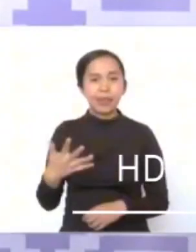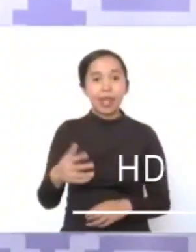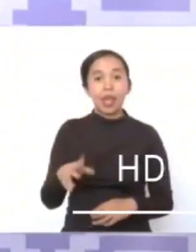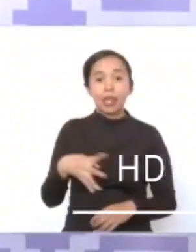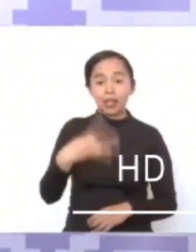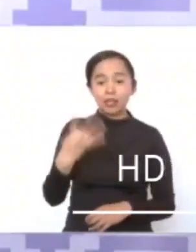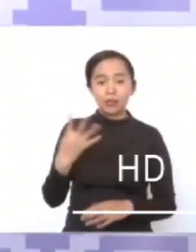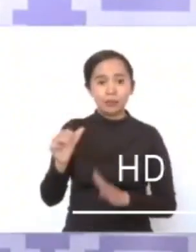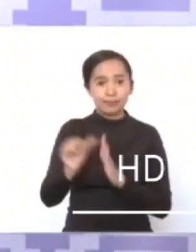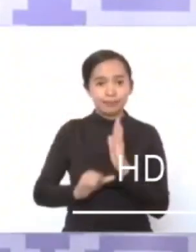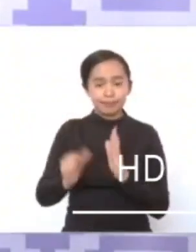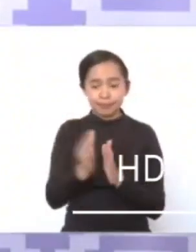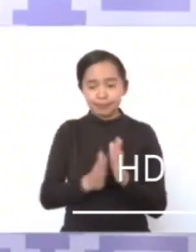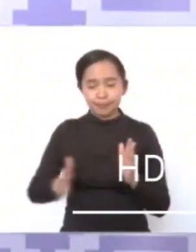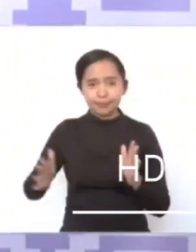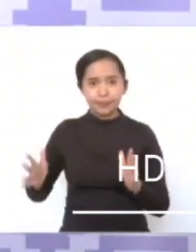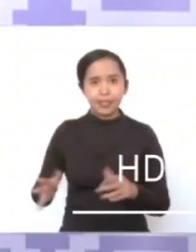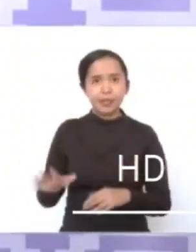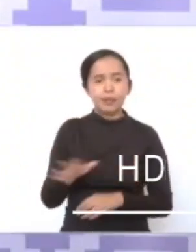meses